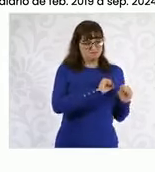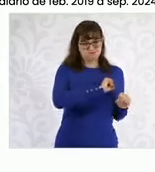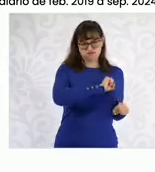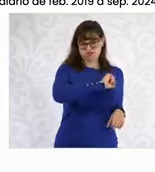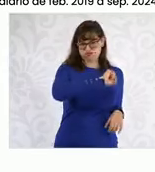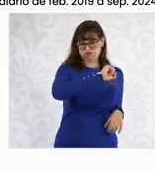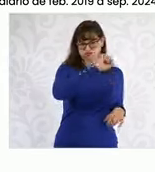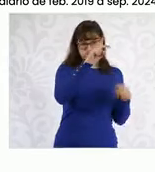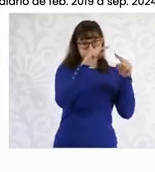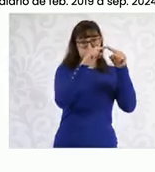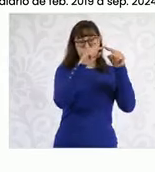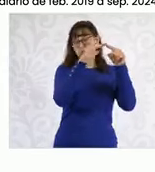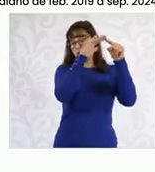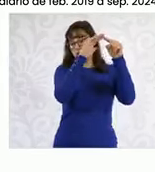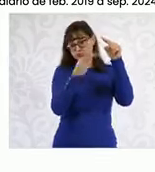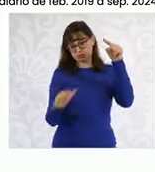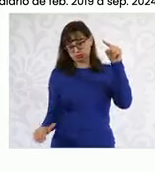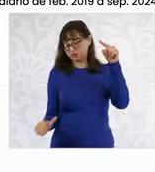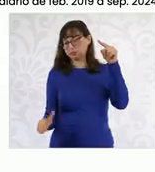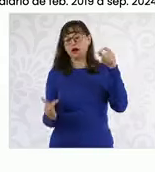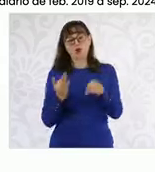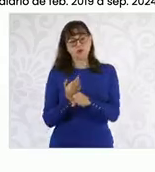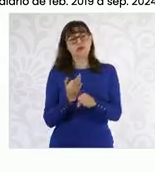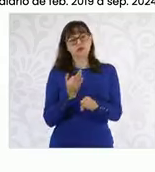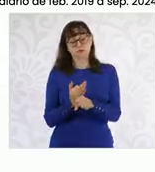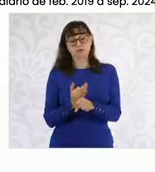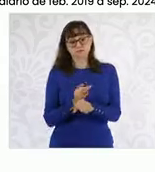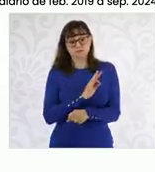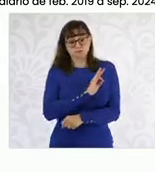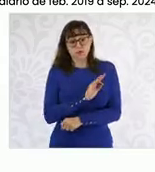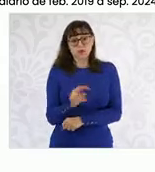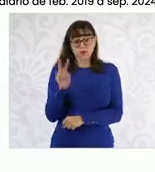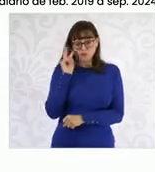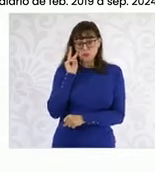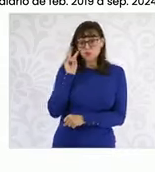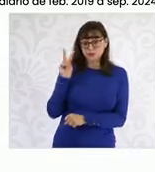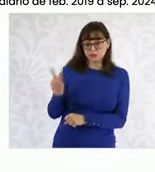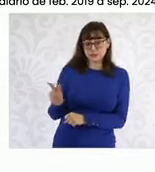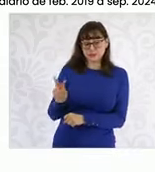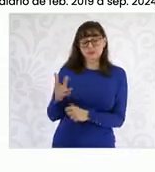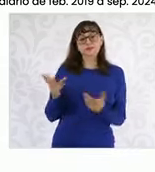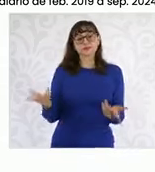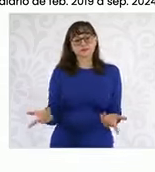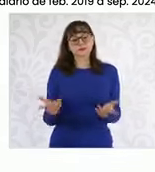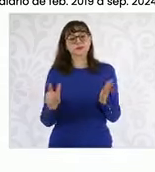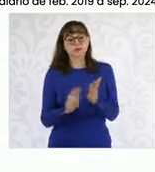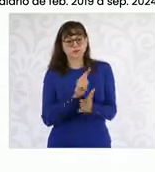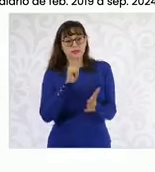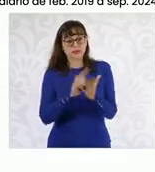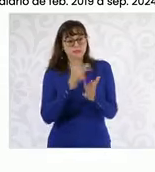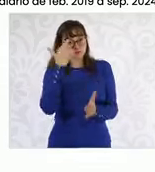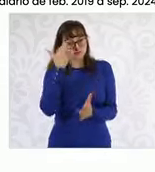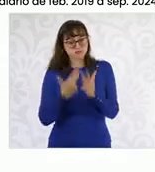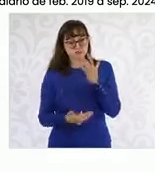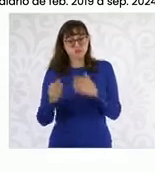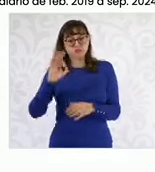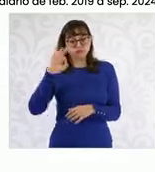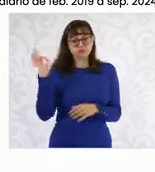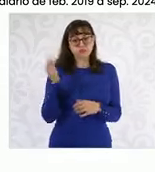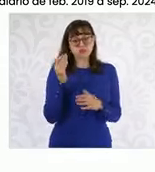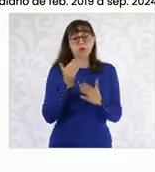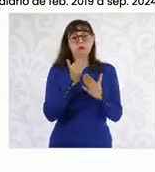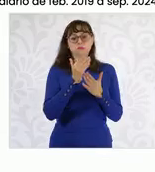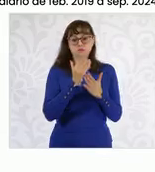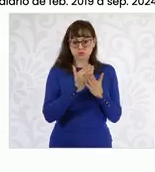embargo, también podemos apreciar que la tendencia de estos delitos ha sido constante, si bien a la baja, pero ha